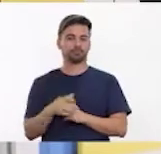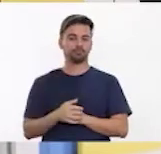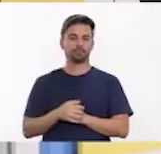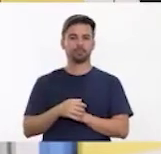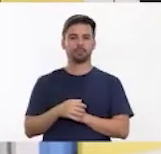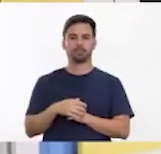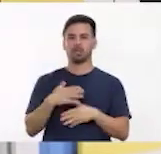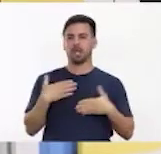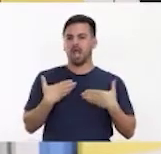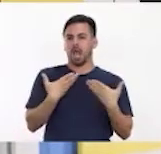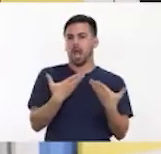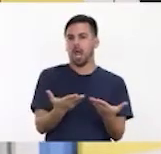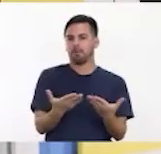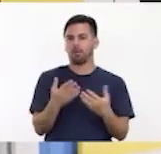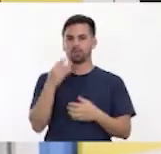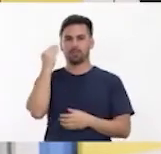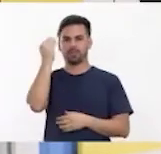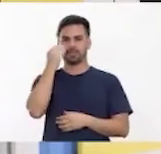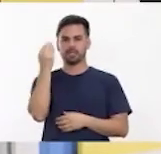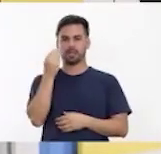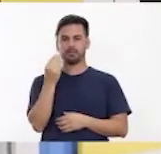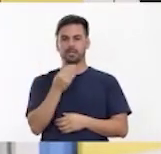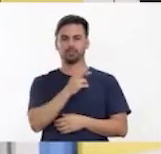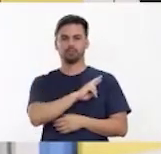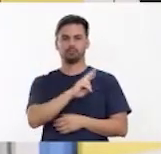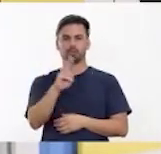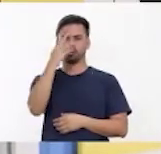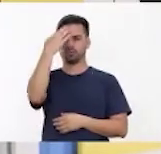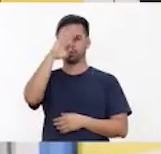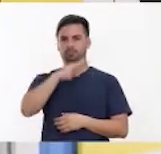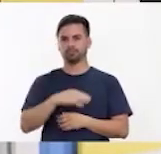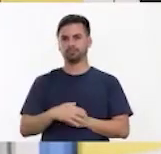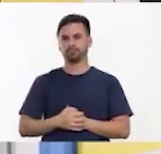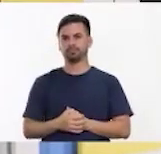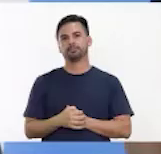el pensamiento de cada una de estas figuras.